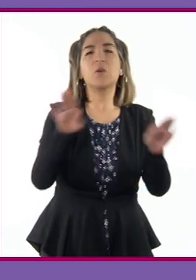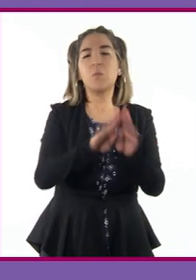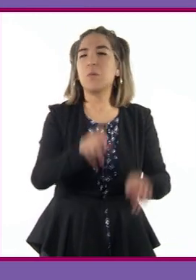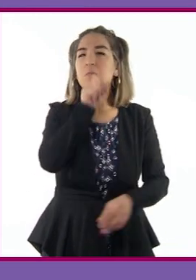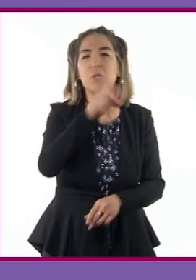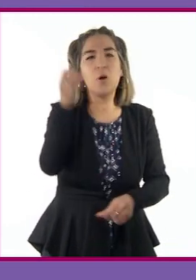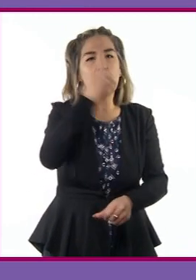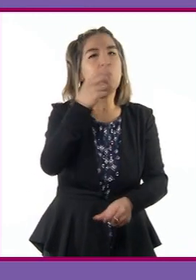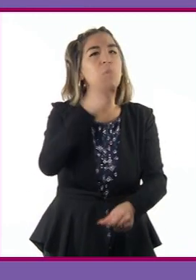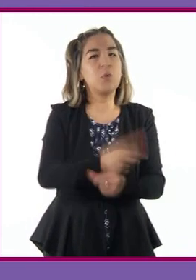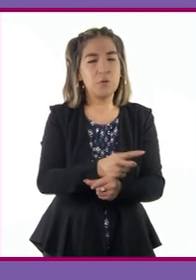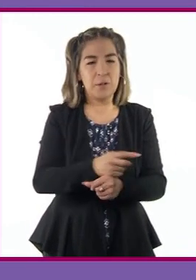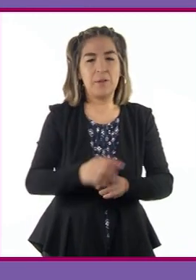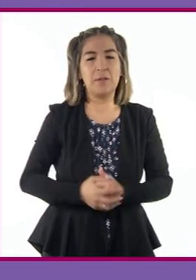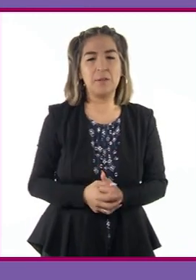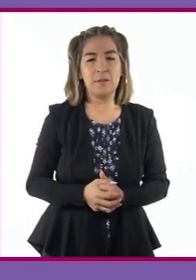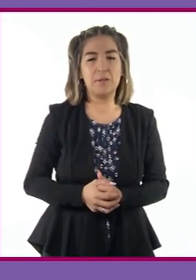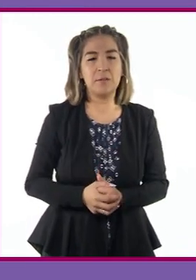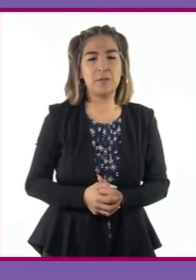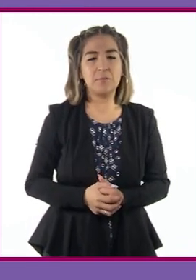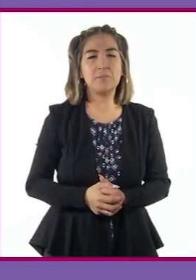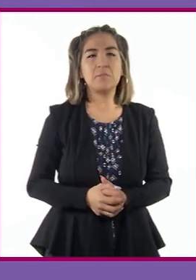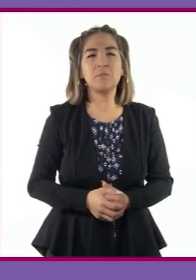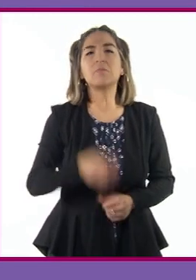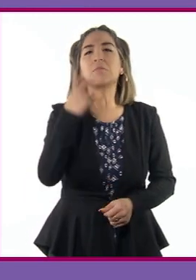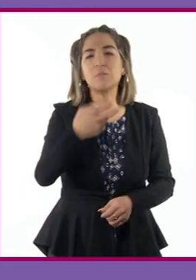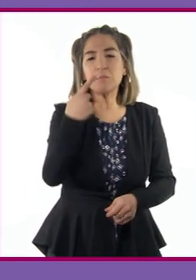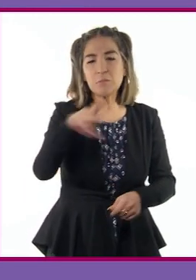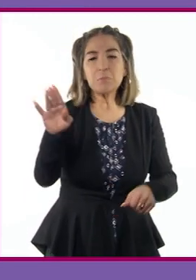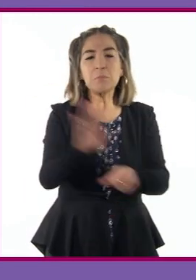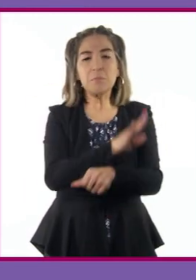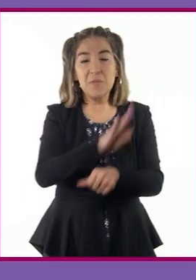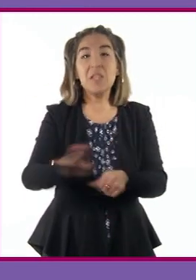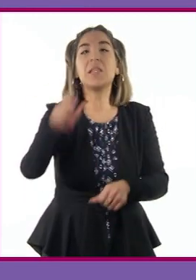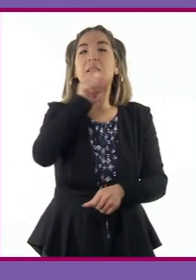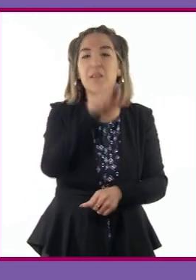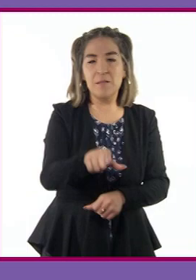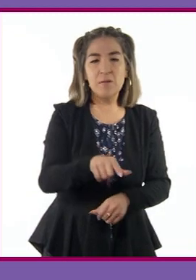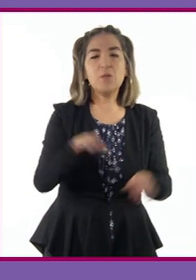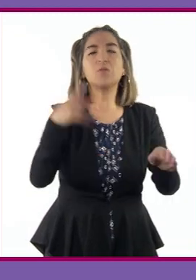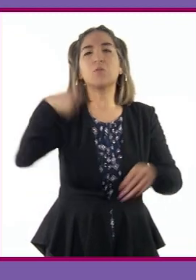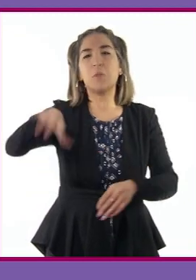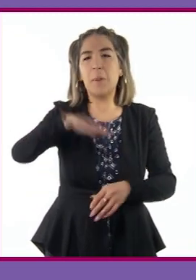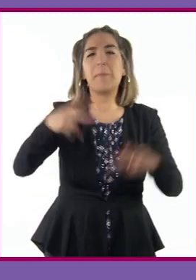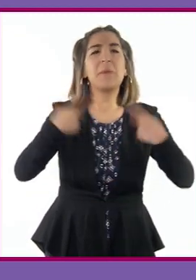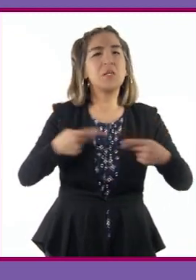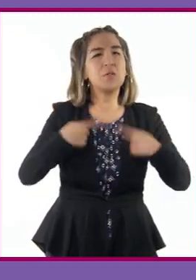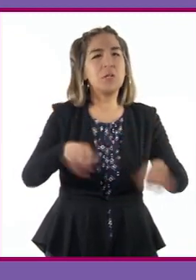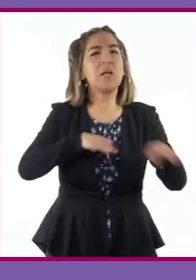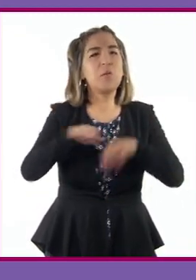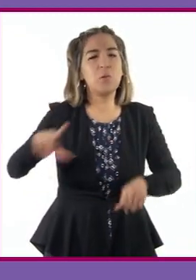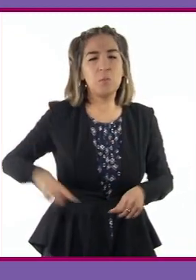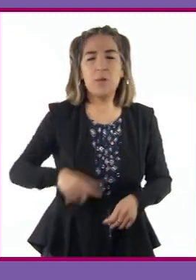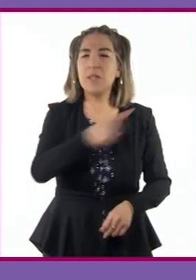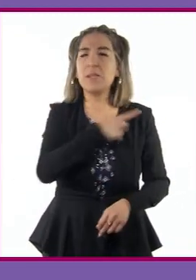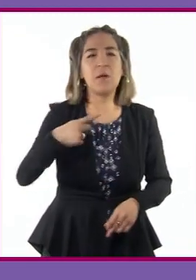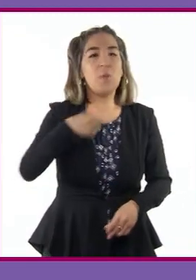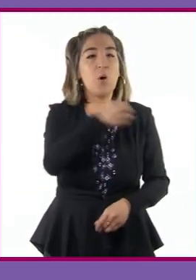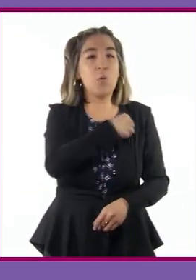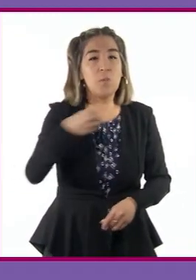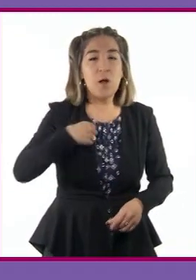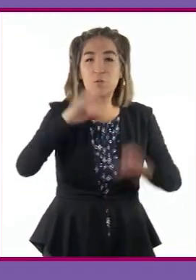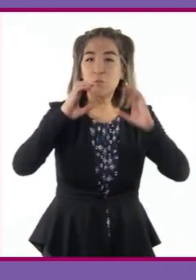mismas oportunidades, programas y beneficios, e incluso los servidores están obligados a cuidar del